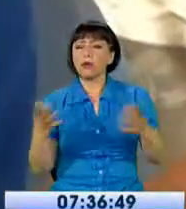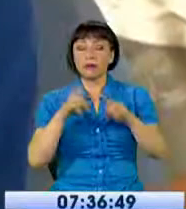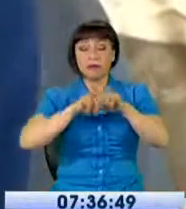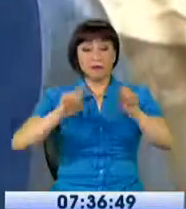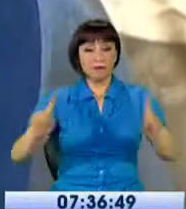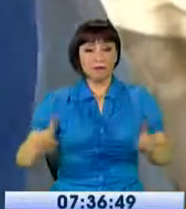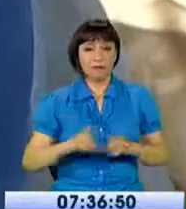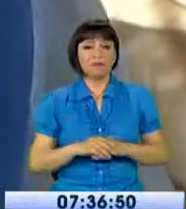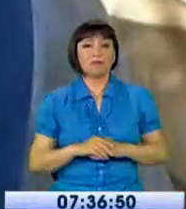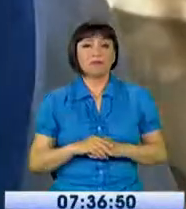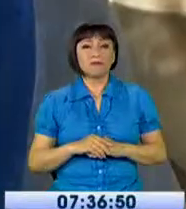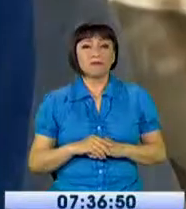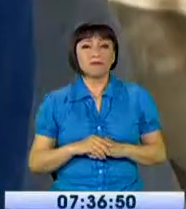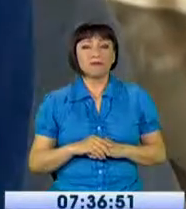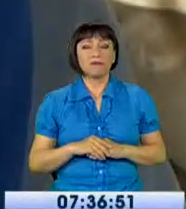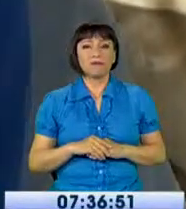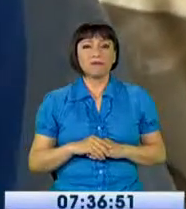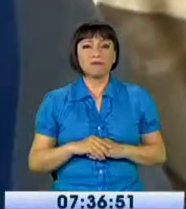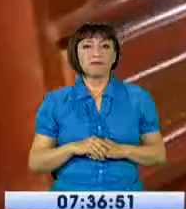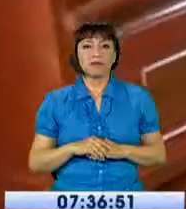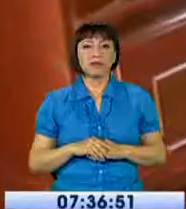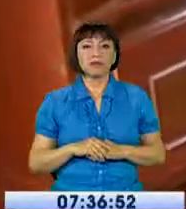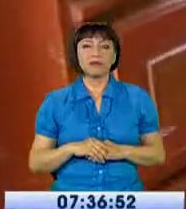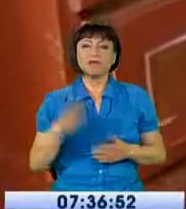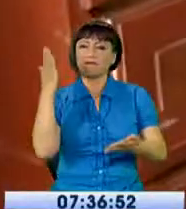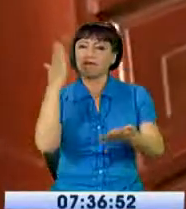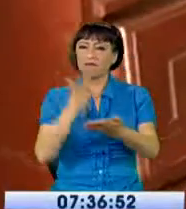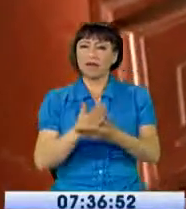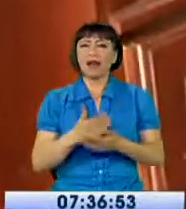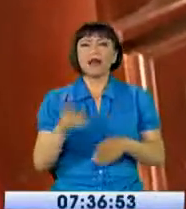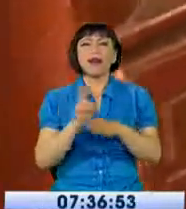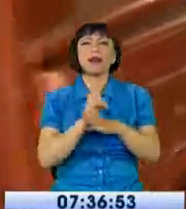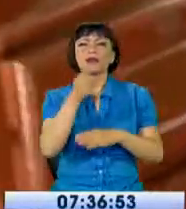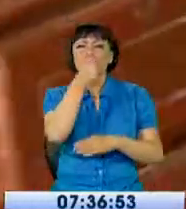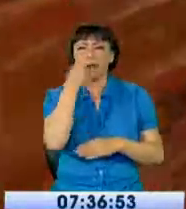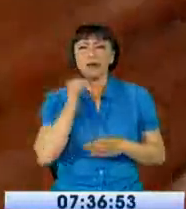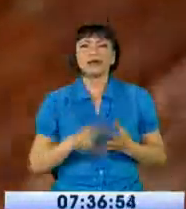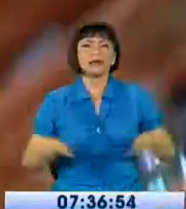personales, sino en la prevención. Informó Jorge Escobar.